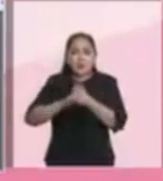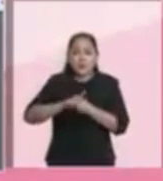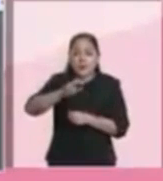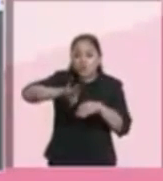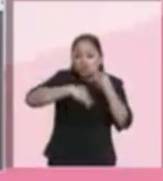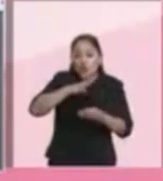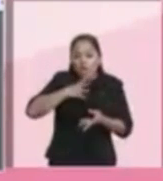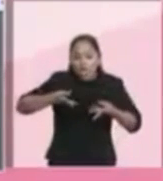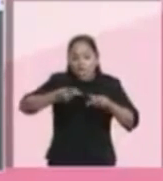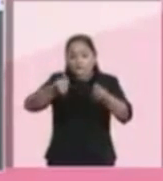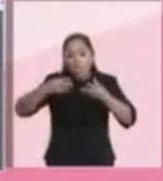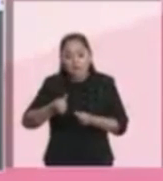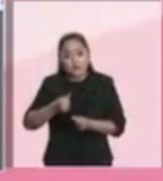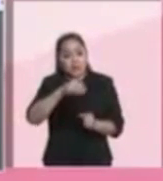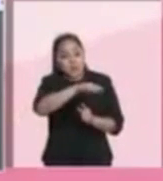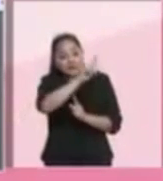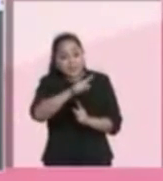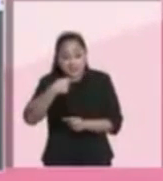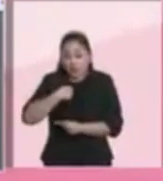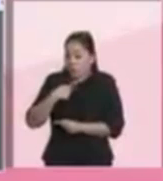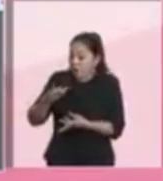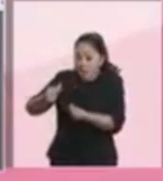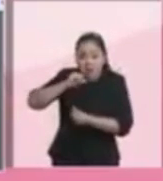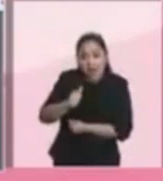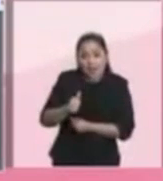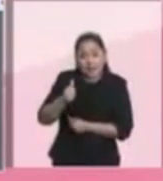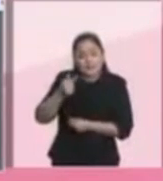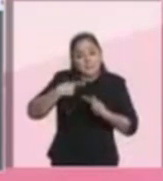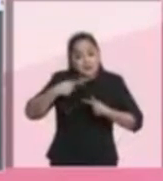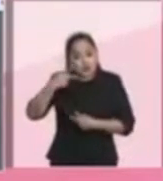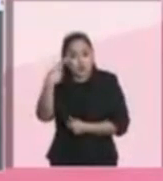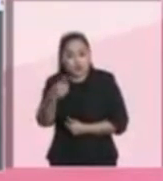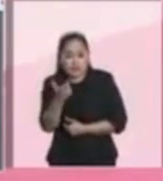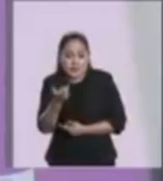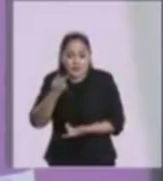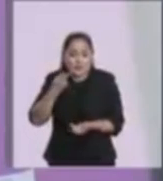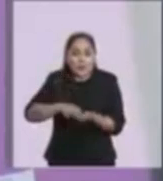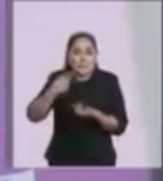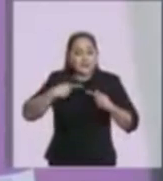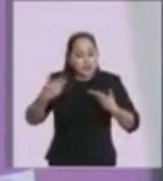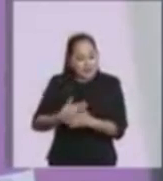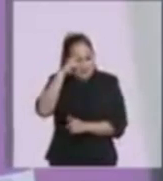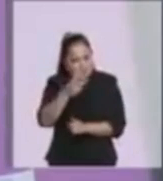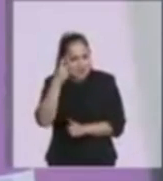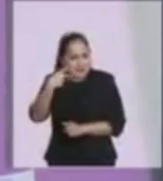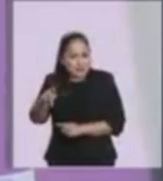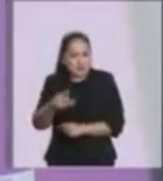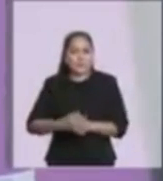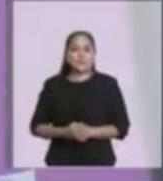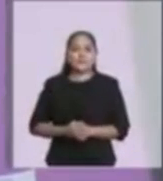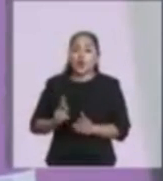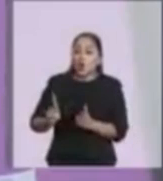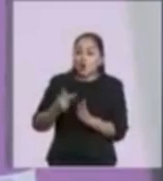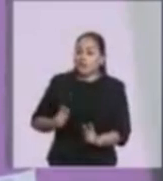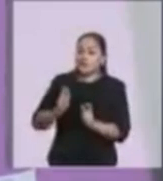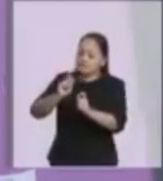el dinero, a excepción de Margarita y un servidor, de los mexicanos. Bien. Y entonces, ¿cómo los mexicanos nos van a querer si estamos? Muy bien, regresaremos contigo, con usted en